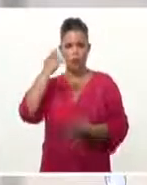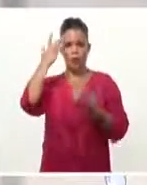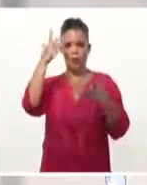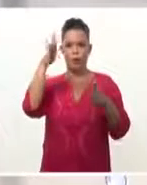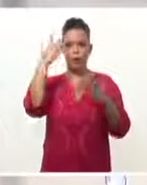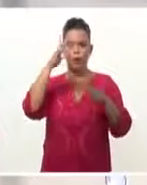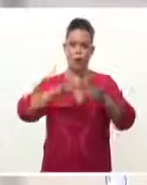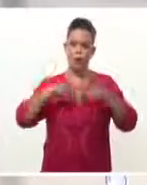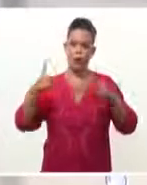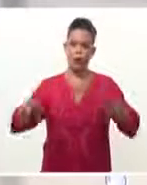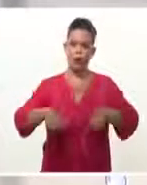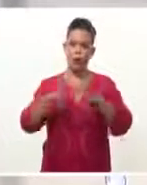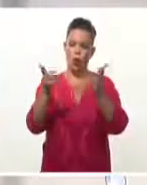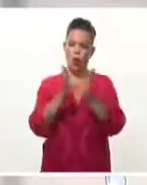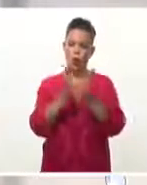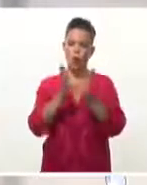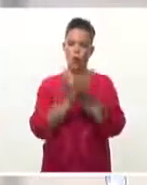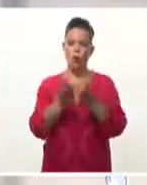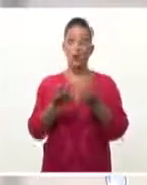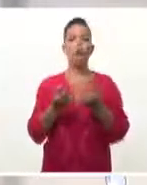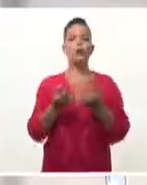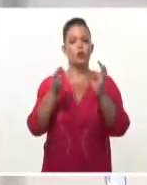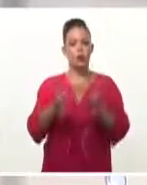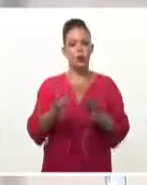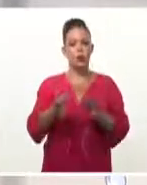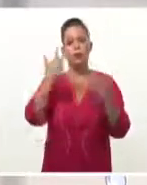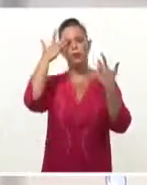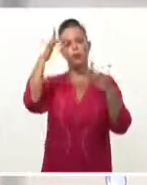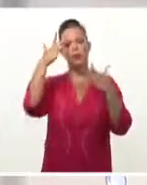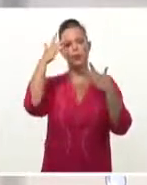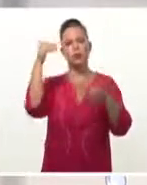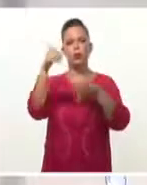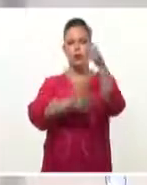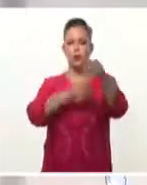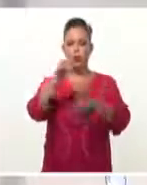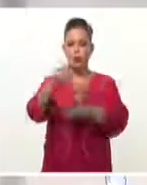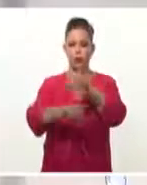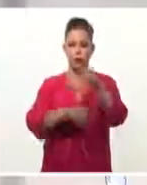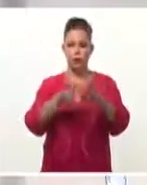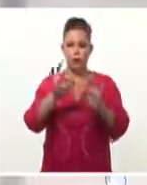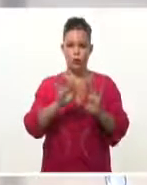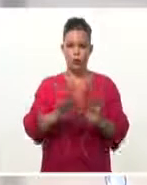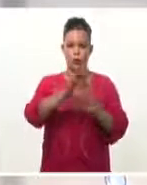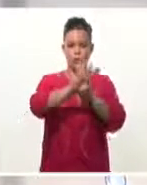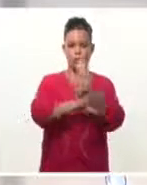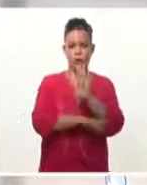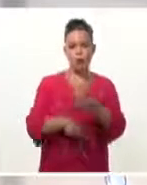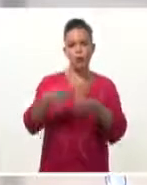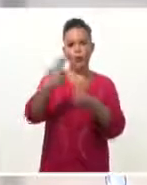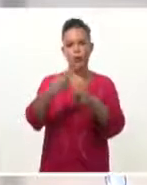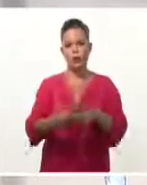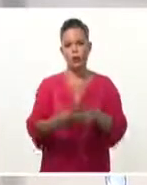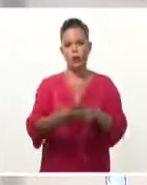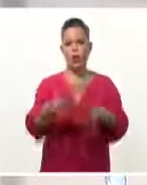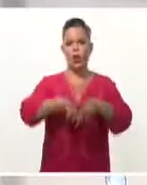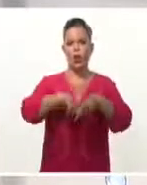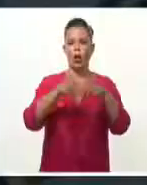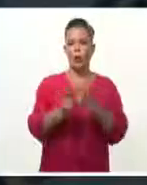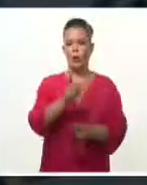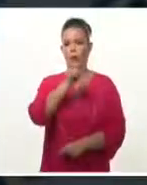cumpleaños, junto a la felicitación por su participación en uno de los capítulos de la serie Rompiendo el Silencio en su segunda